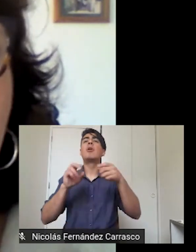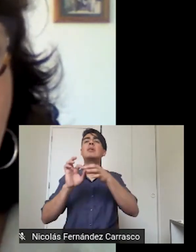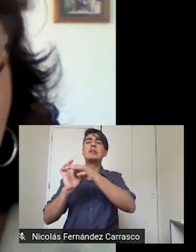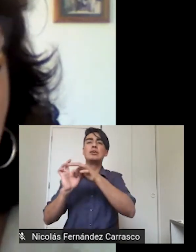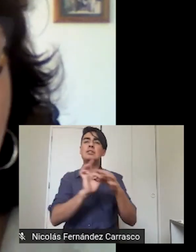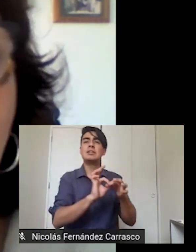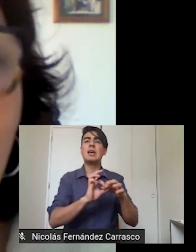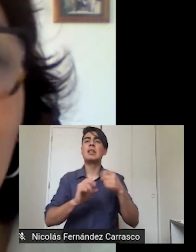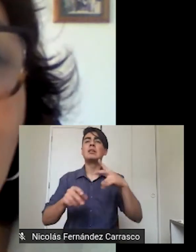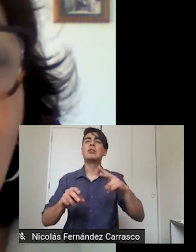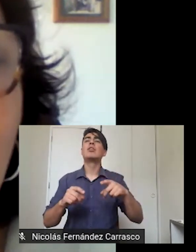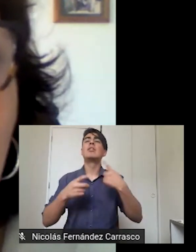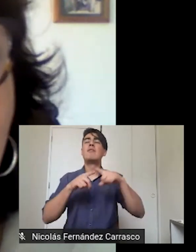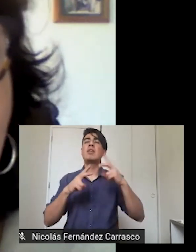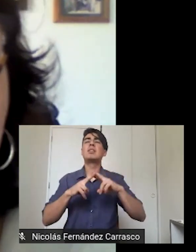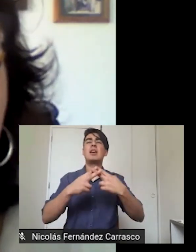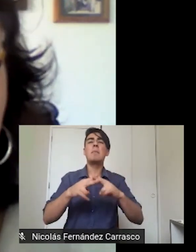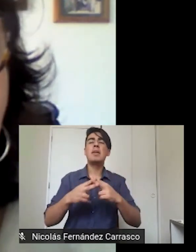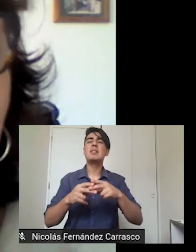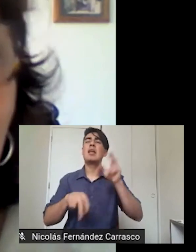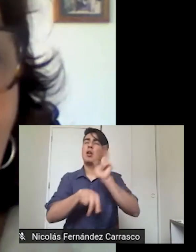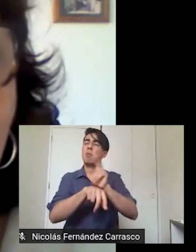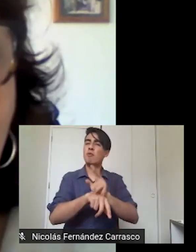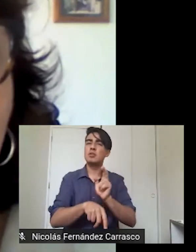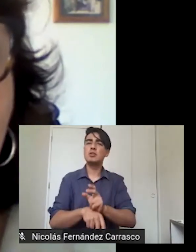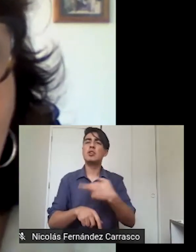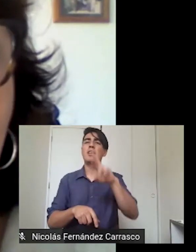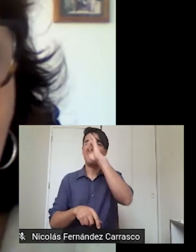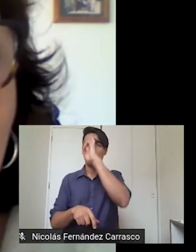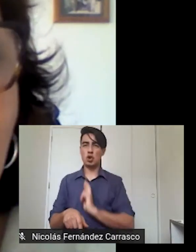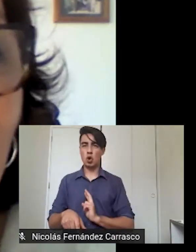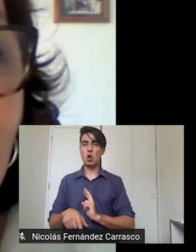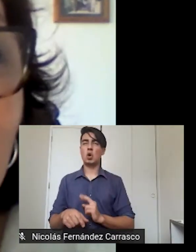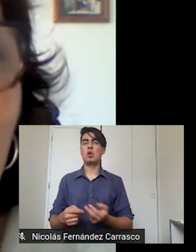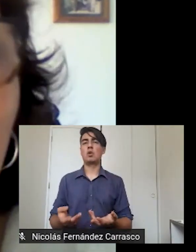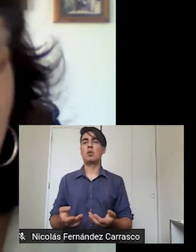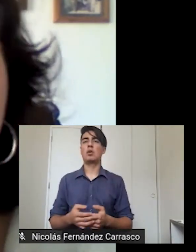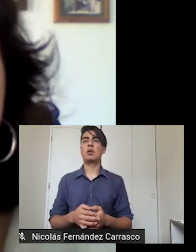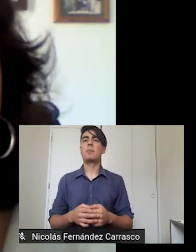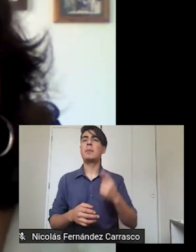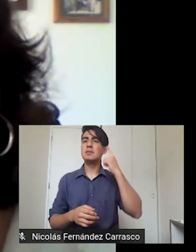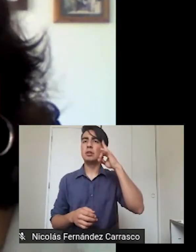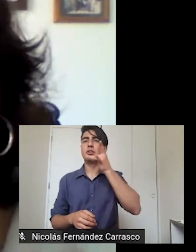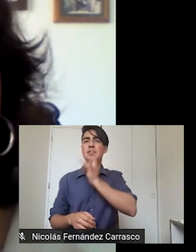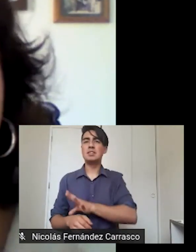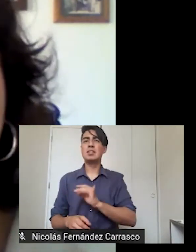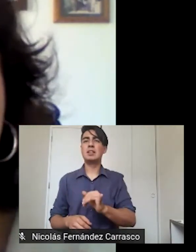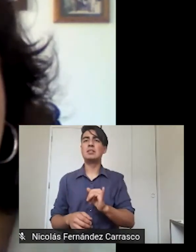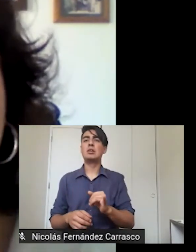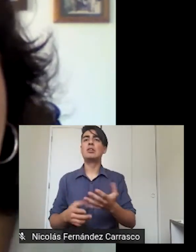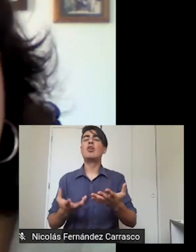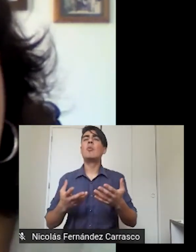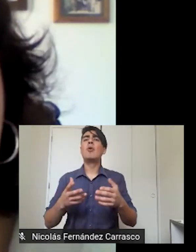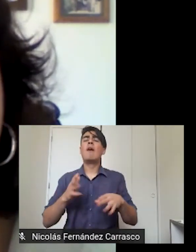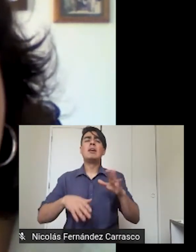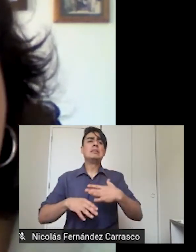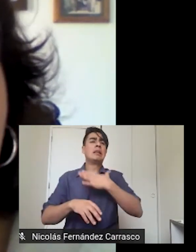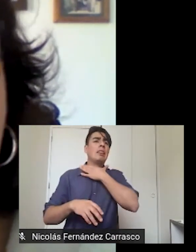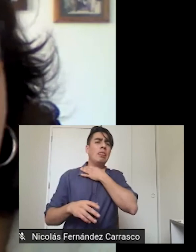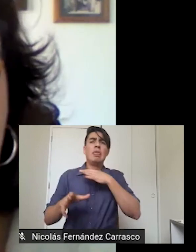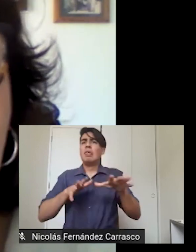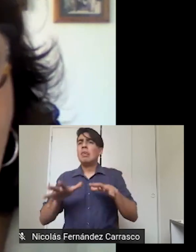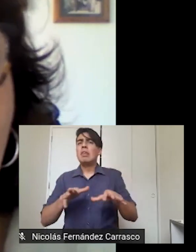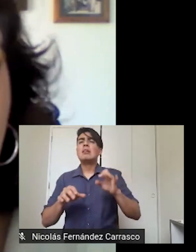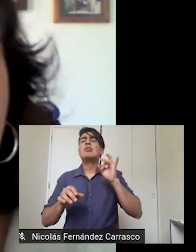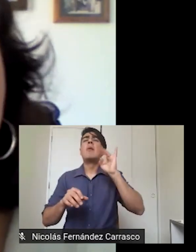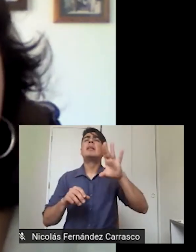al empoderamiento del profesorado respecto a su rol, y ahí están pensando en Chile, en su rol respecto saturado de actividades